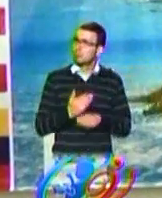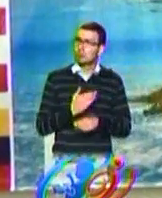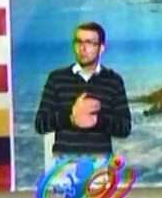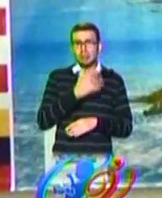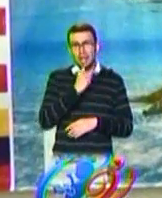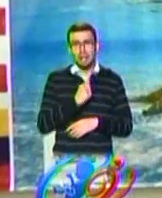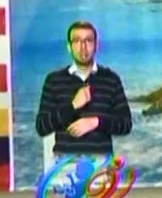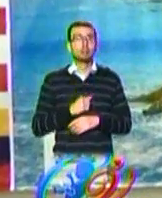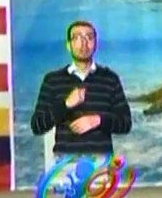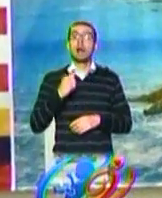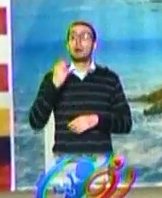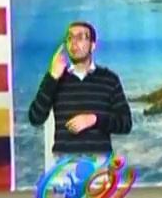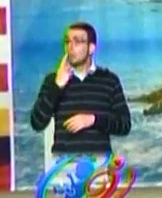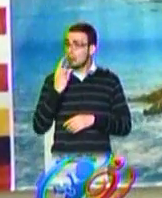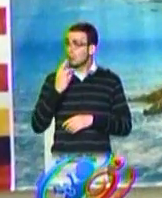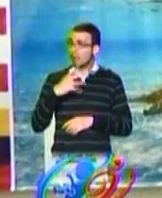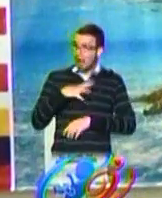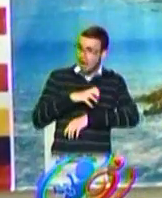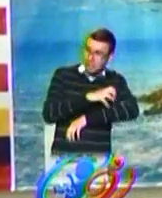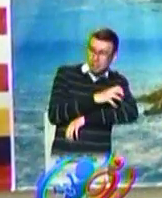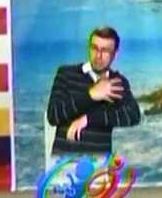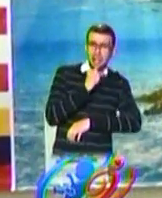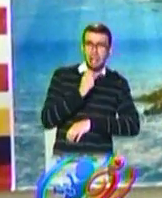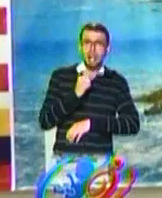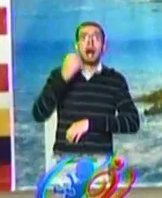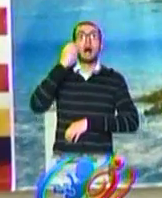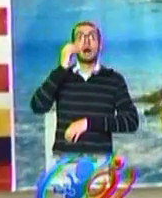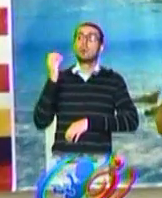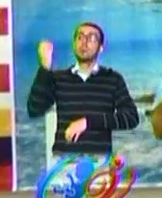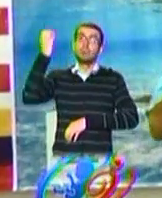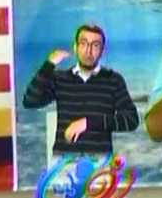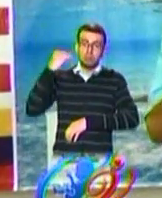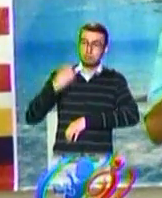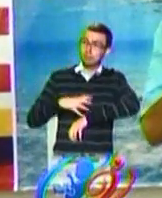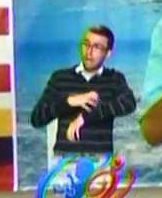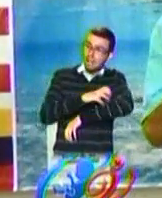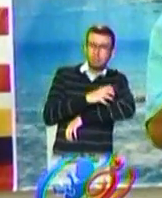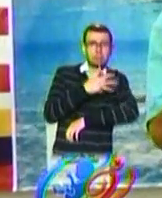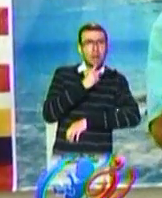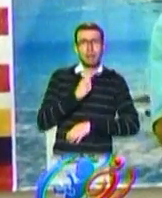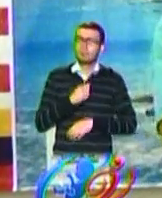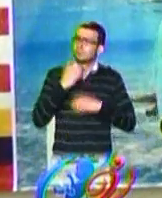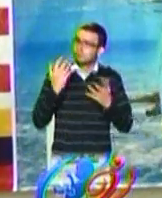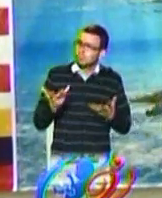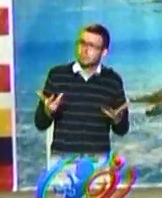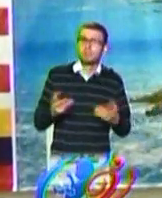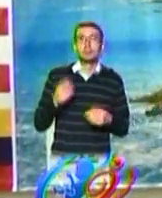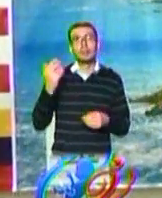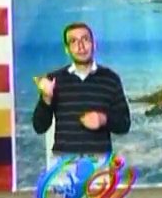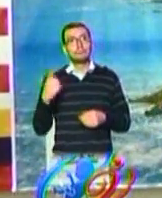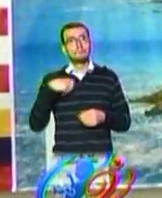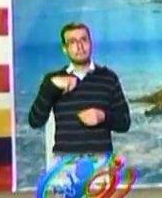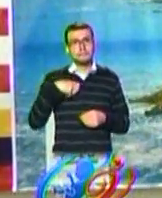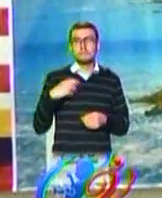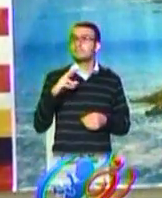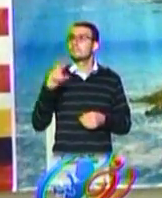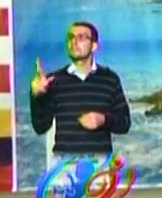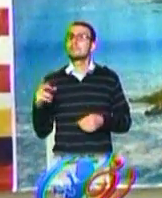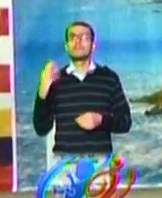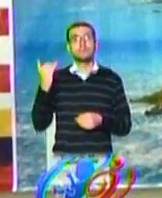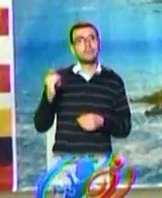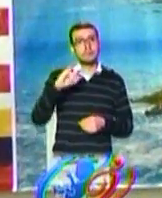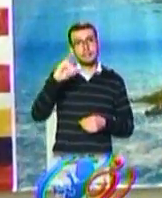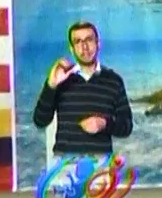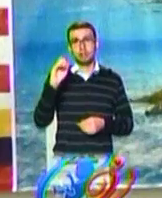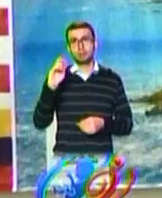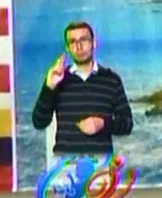2 generaciones. Estábamos en un proceso académico con varios profesores, entre esos Jorge Carvajal, y nos